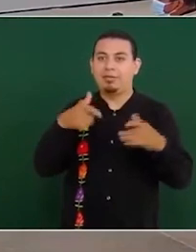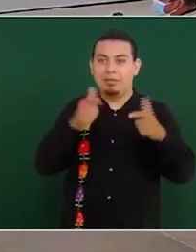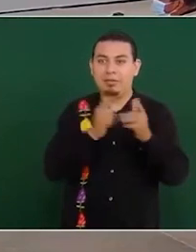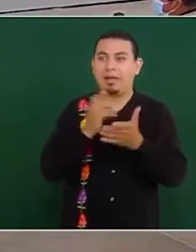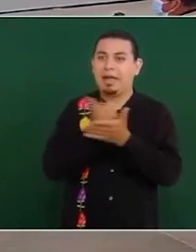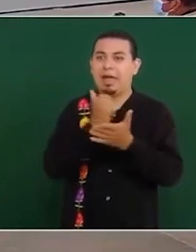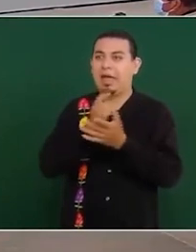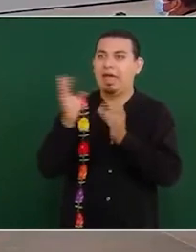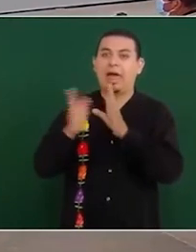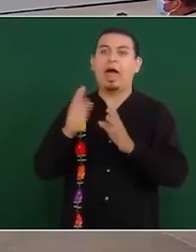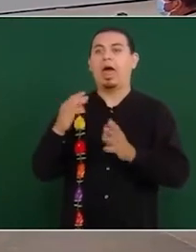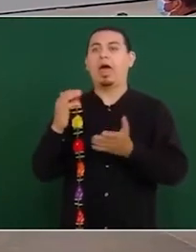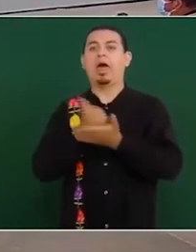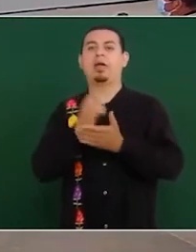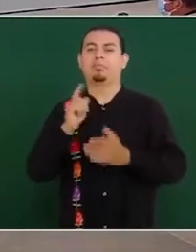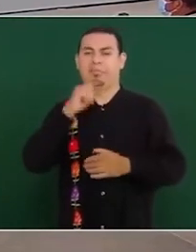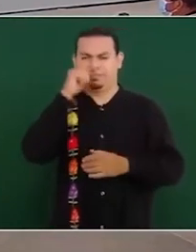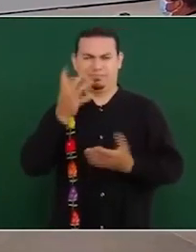Sí, la de ayer.